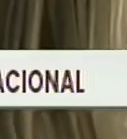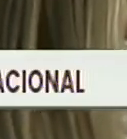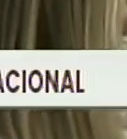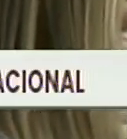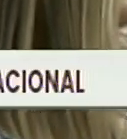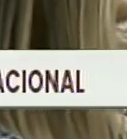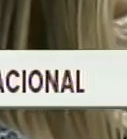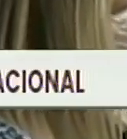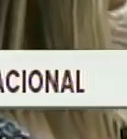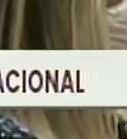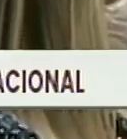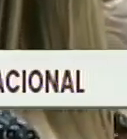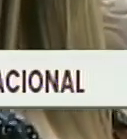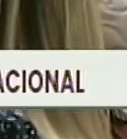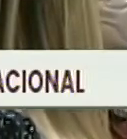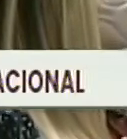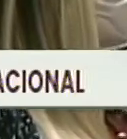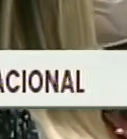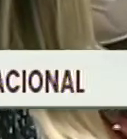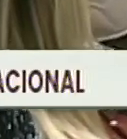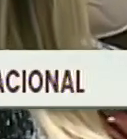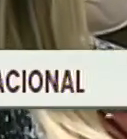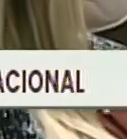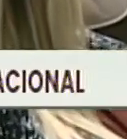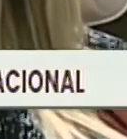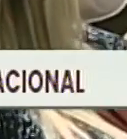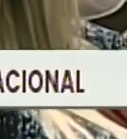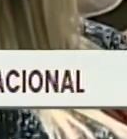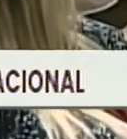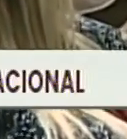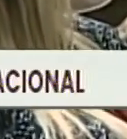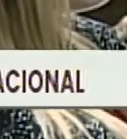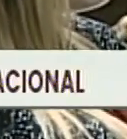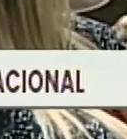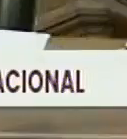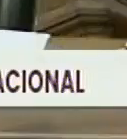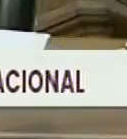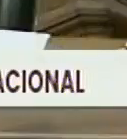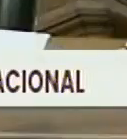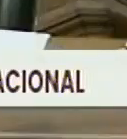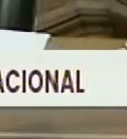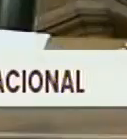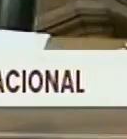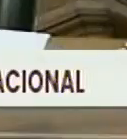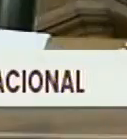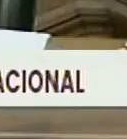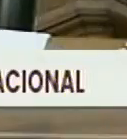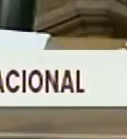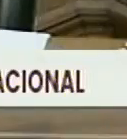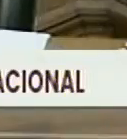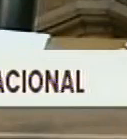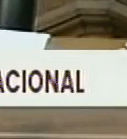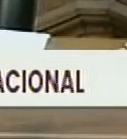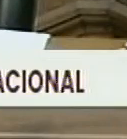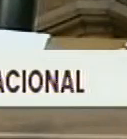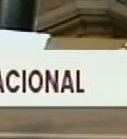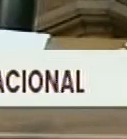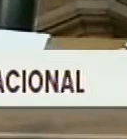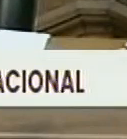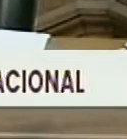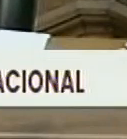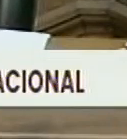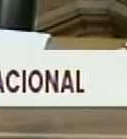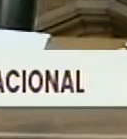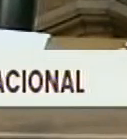Vargas, ciudadano Lermit José Rosel Puche, ciudadano Conrado Ramón Pérez Briceño, ciudadano Imad Zap